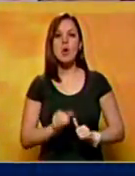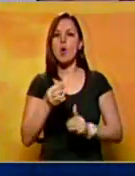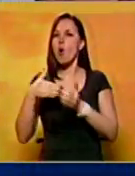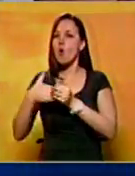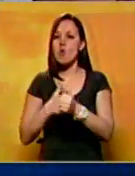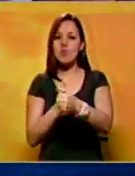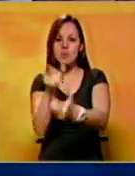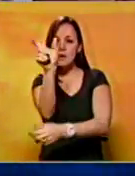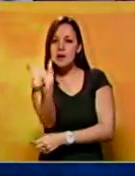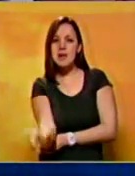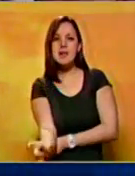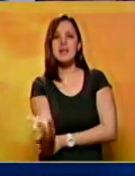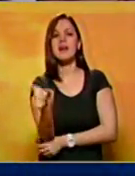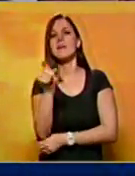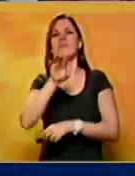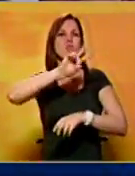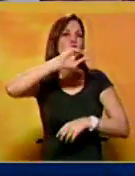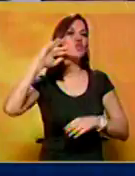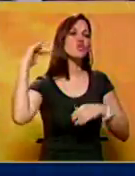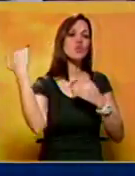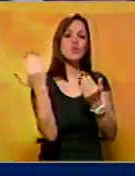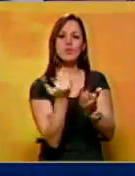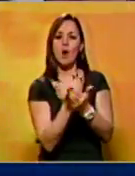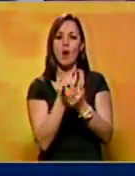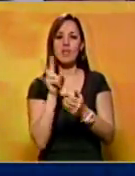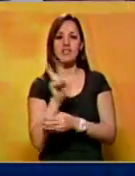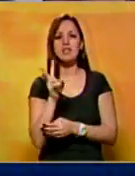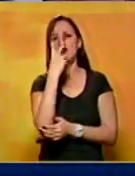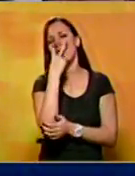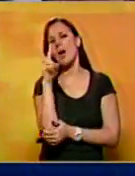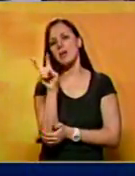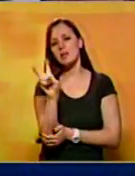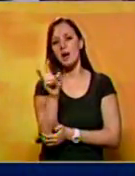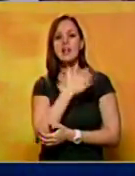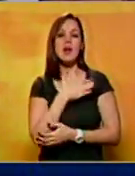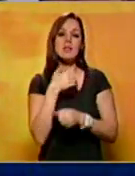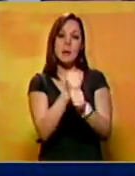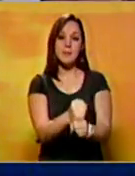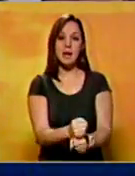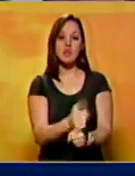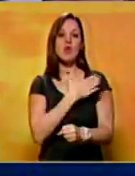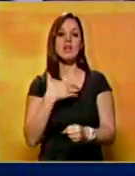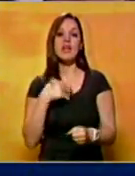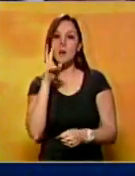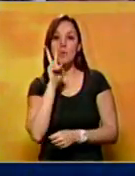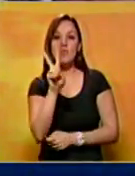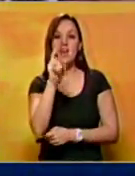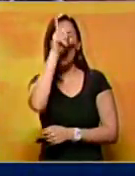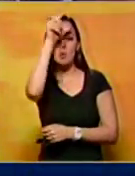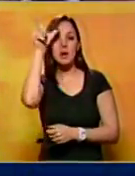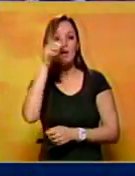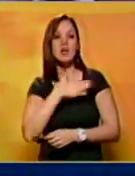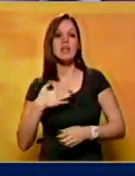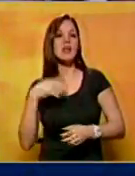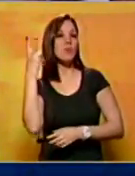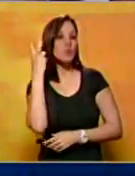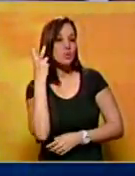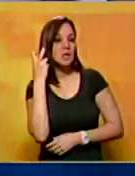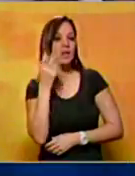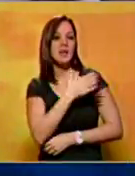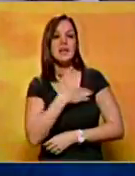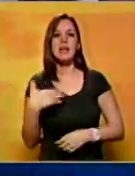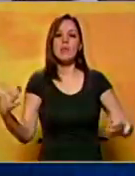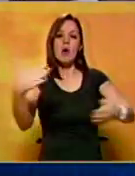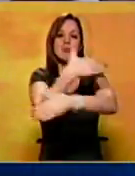líder que además Venezuela entera lo está esperando y lo extraña. Queremos ver a Leopoldo, queremos abrazarlo, queremos escucharlo. Lo que se